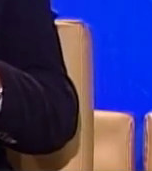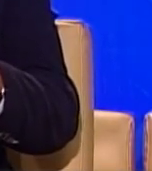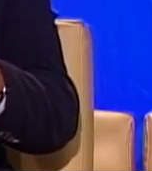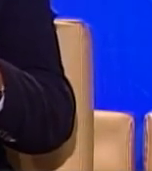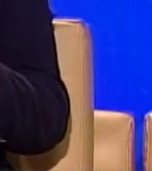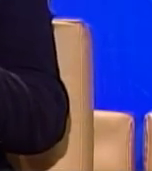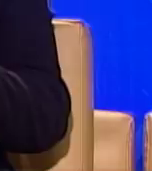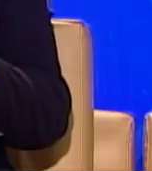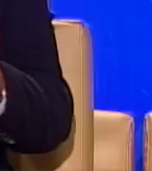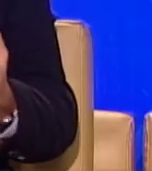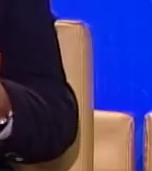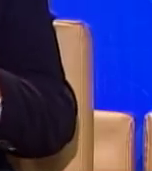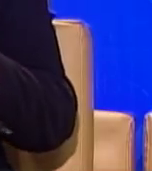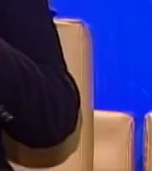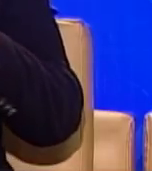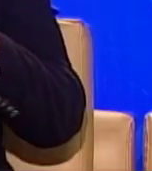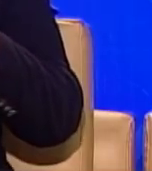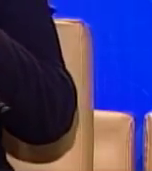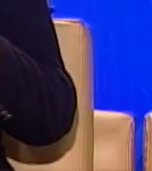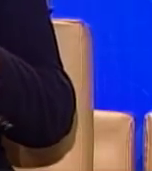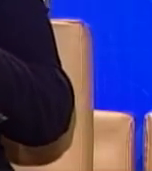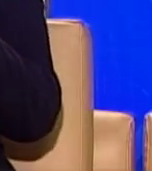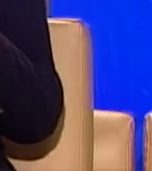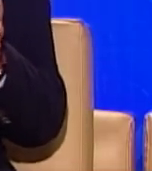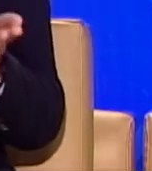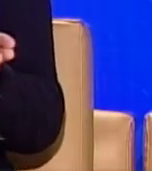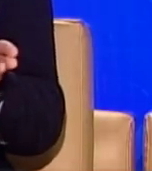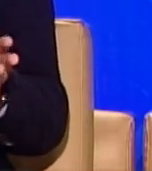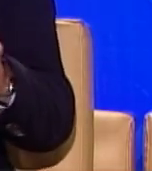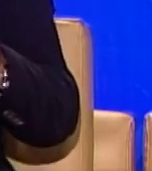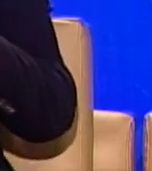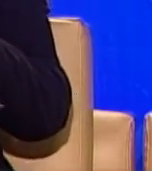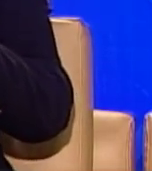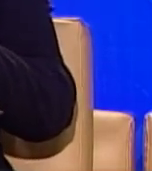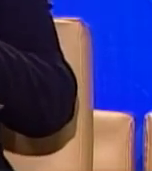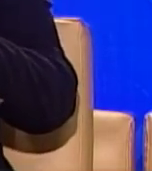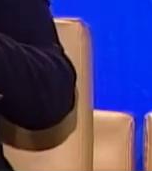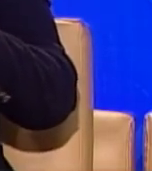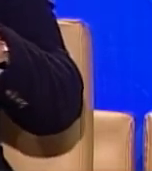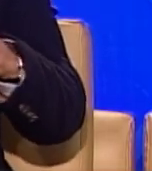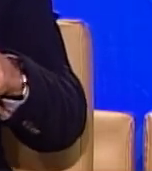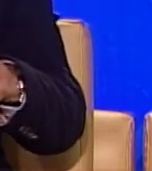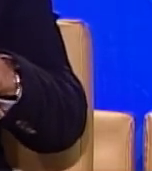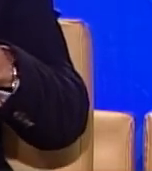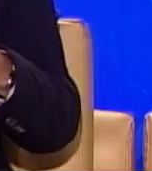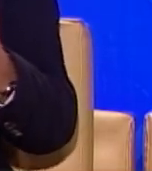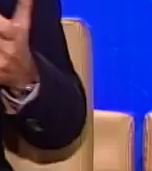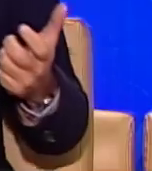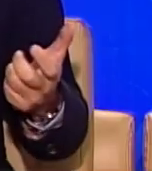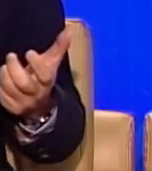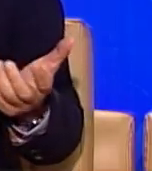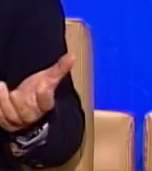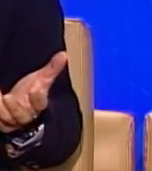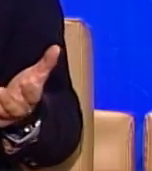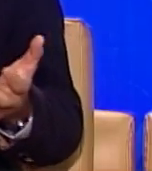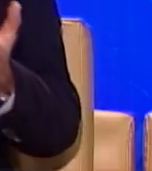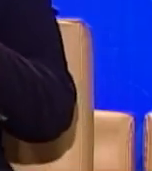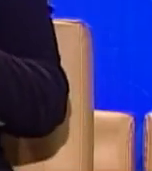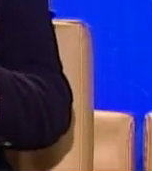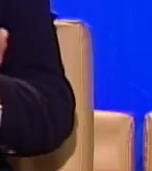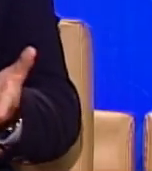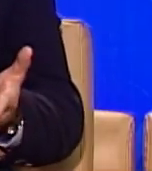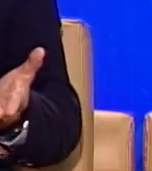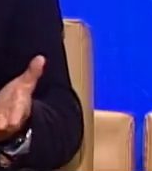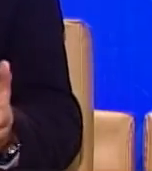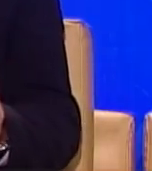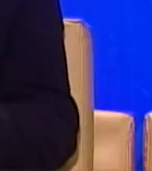para impulsar una industria, digamos, en donde quepa, o un tejido artesanal que permita que los venezolanos tengan